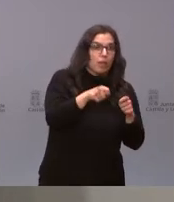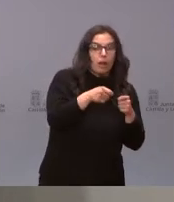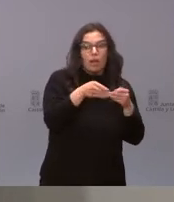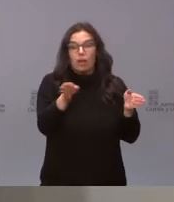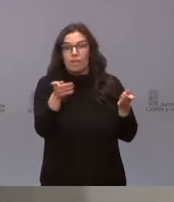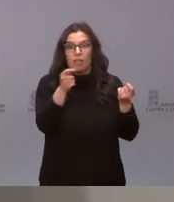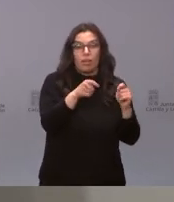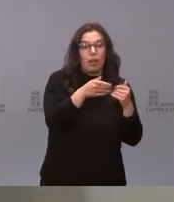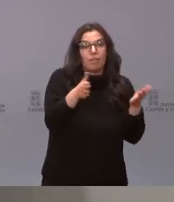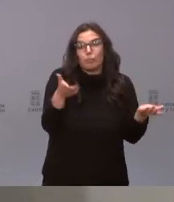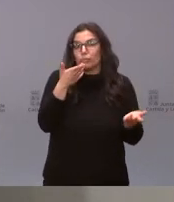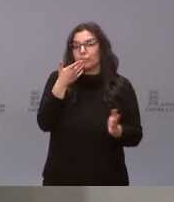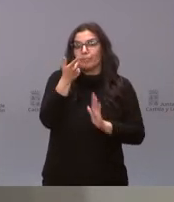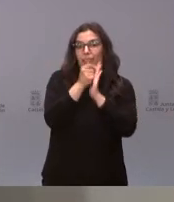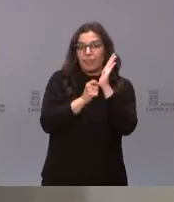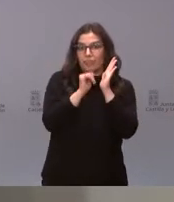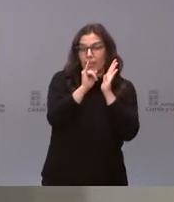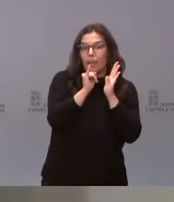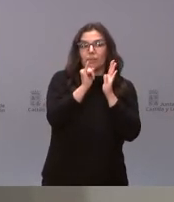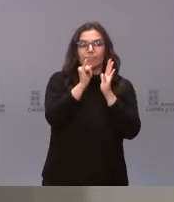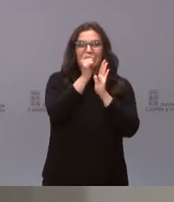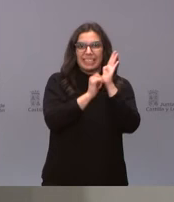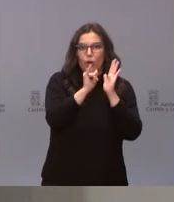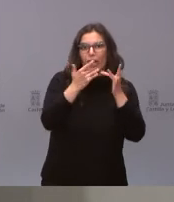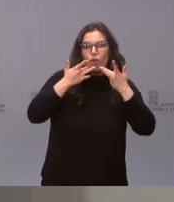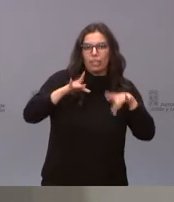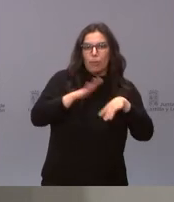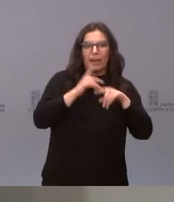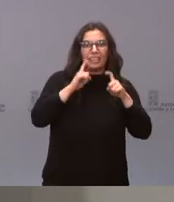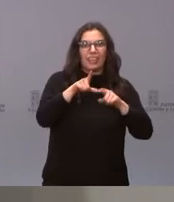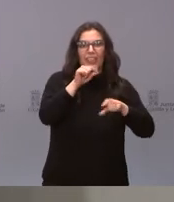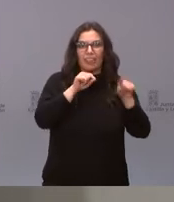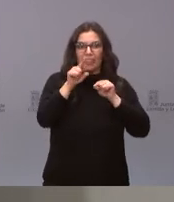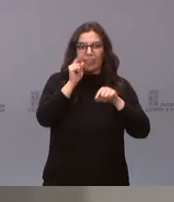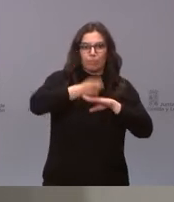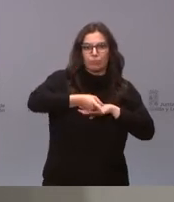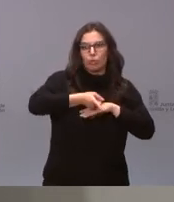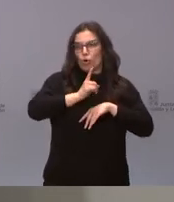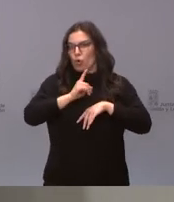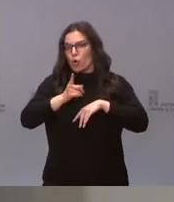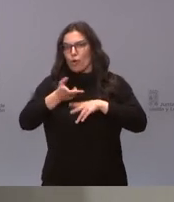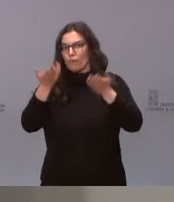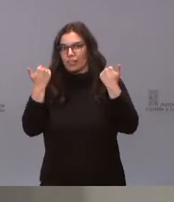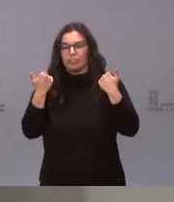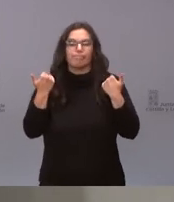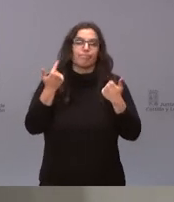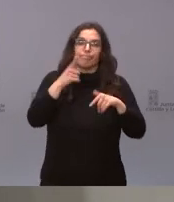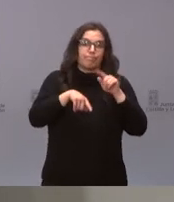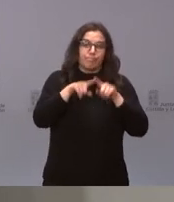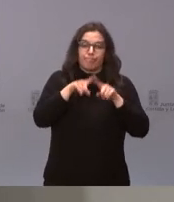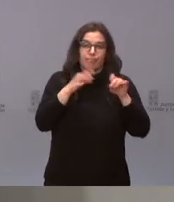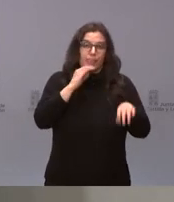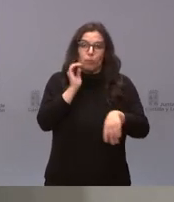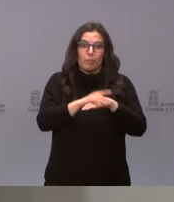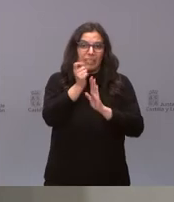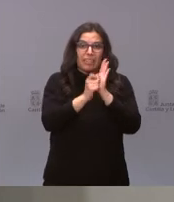tiene unos criterios objetivos para intentar decidir quién está dentro y quién está y quién está afuera pues los tiene los tiene que